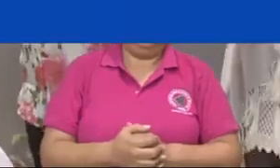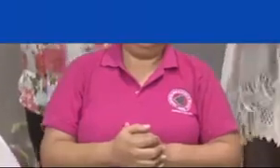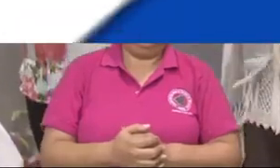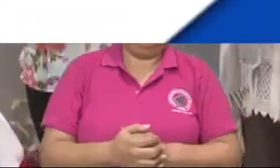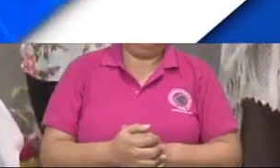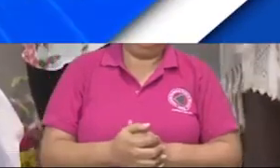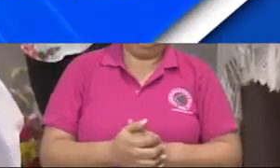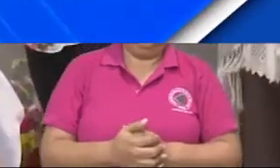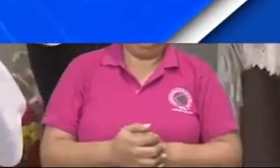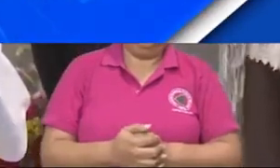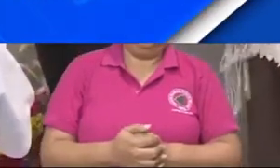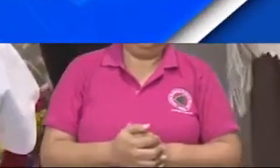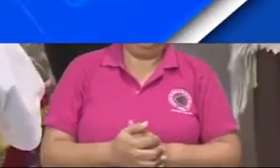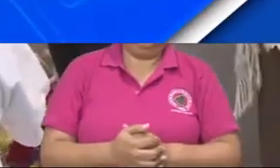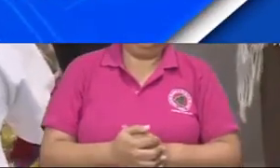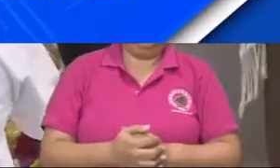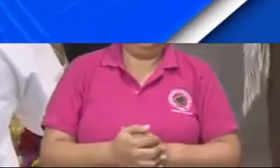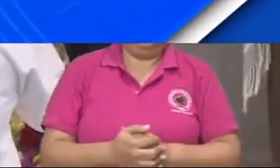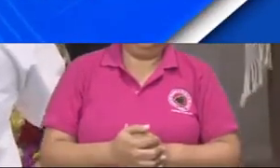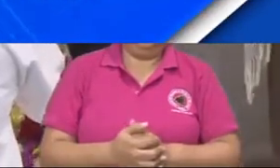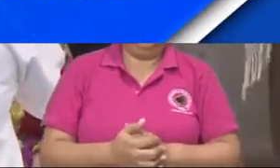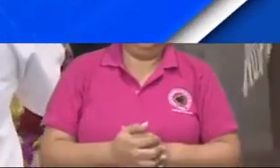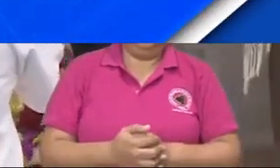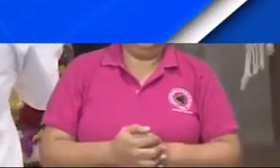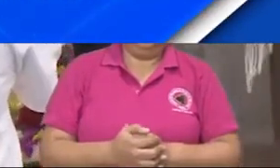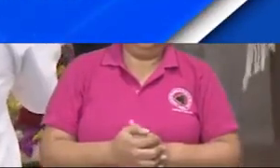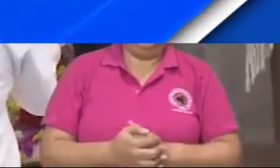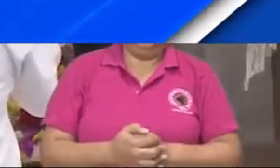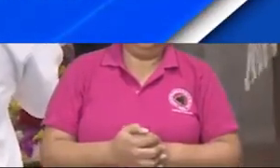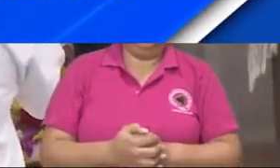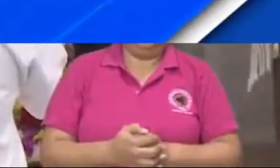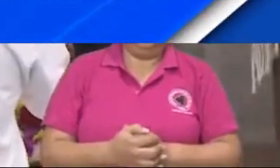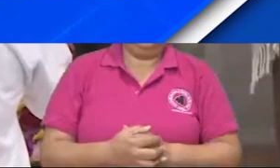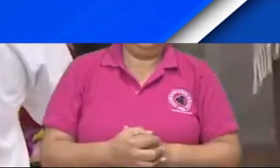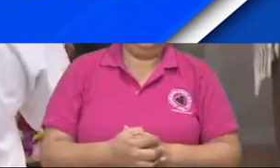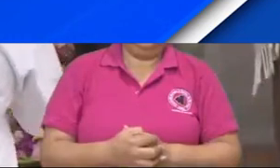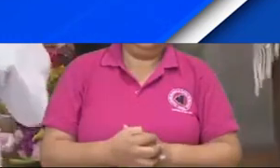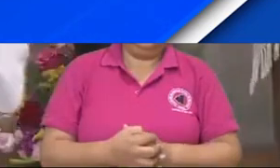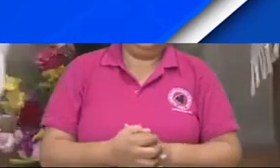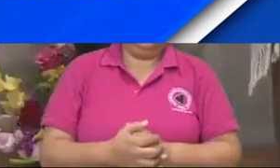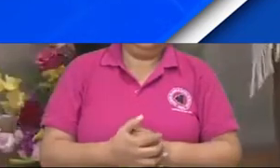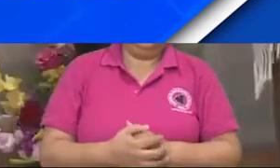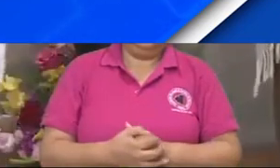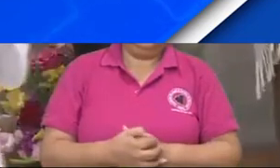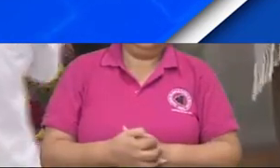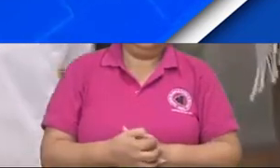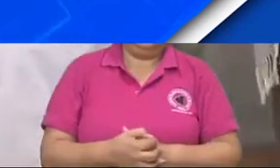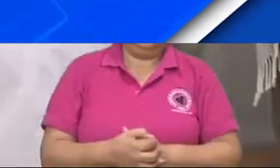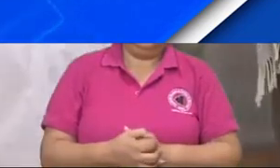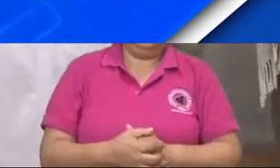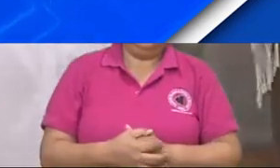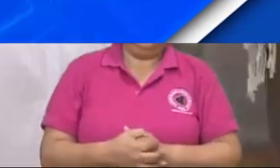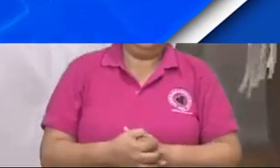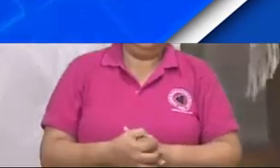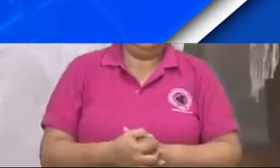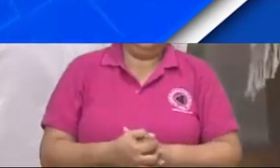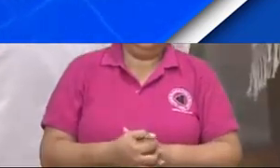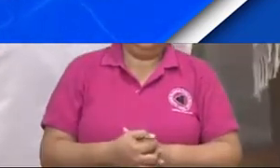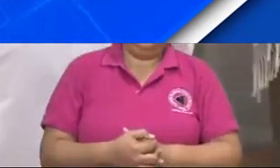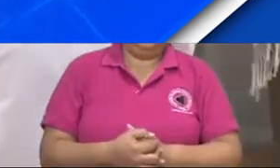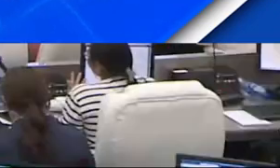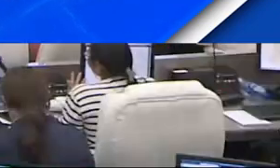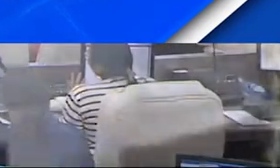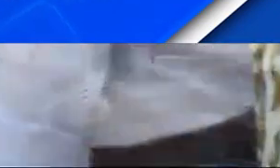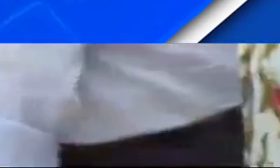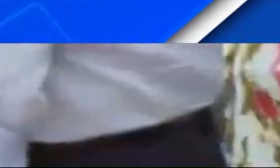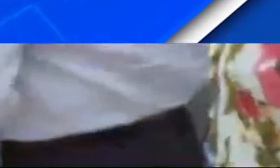Miguel Buitrago Sarria, conocido como el Chocorrón, fue condecorado en la Asamblea Nacional a través de una sesión especial